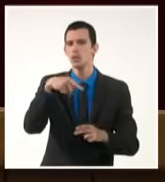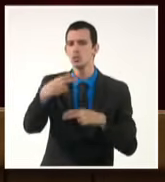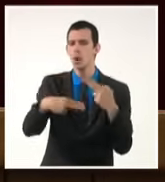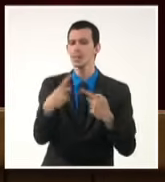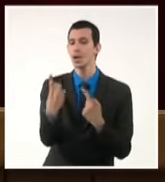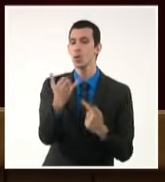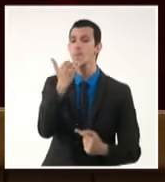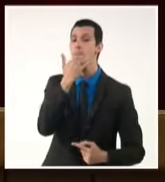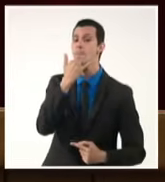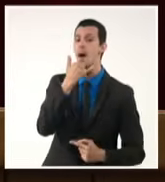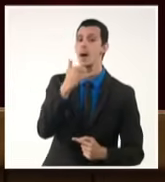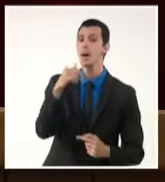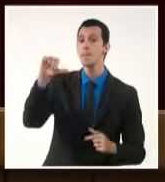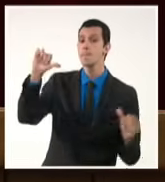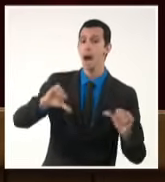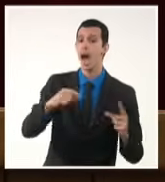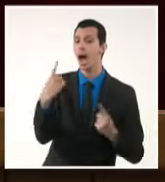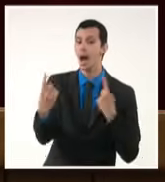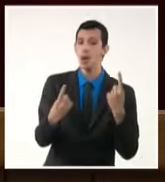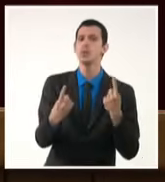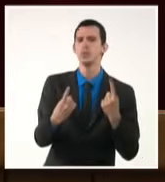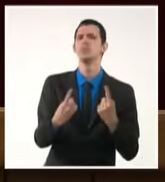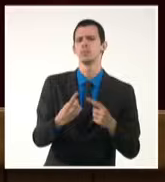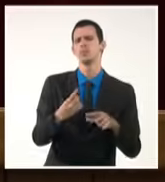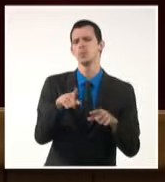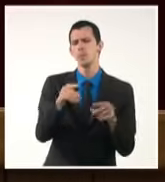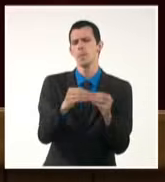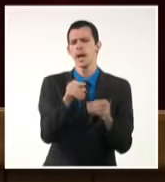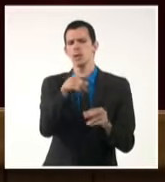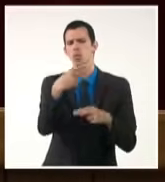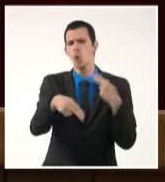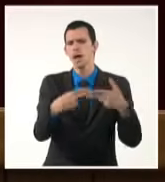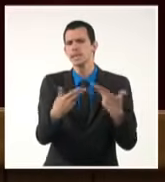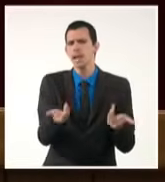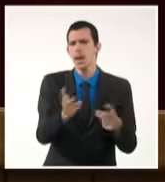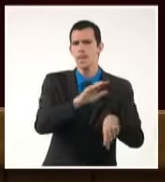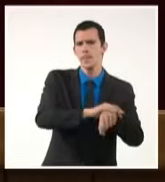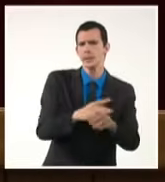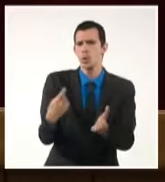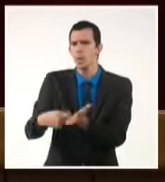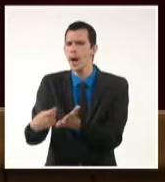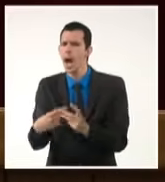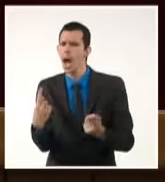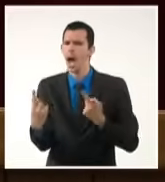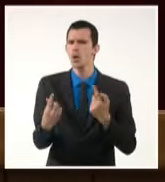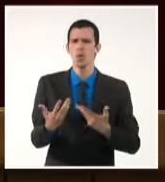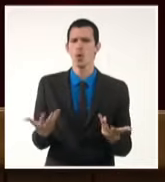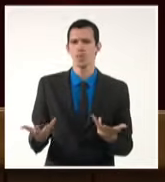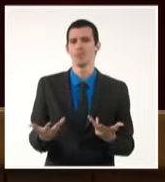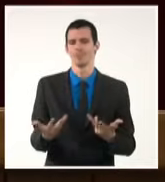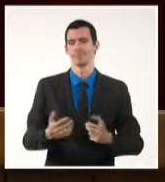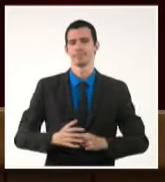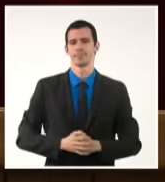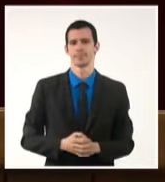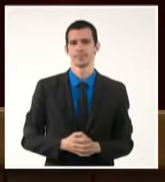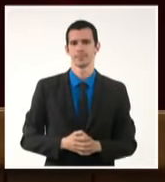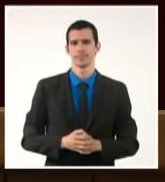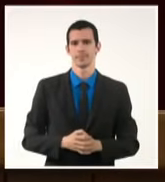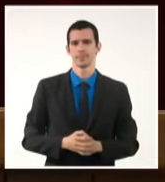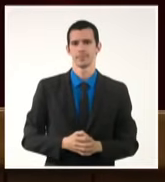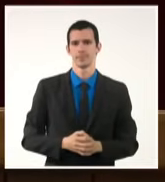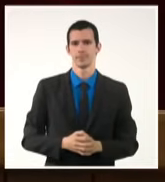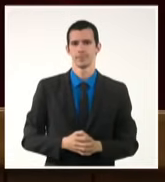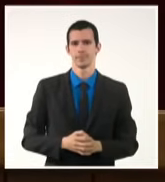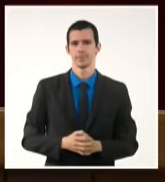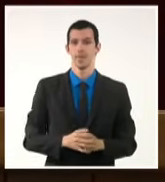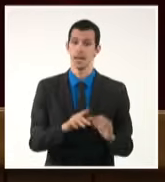como los derechos de todas las personas y para todos tipos de familias. Es significativo el trabajo desarrollado